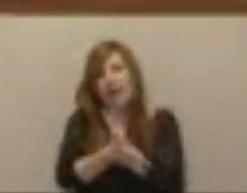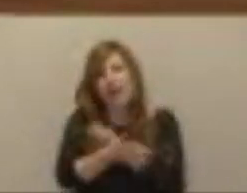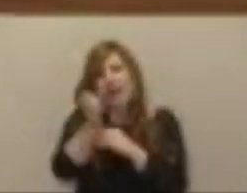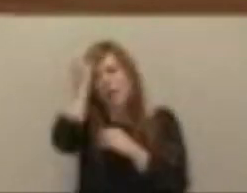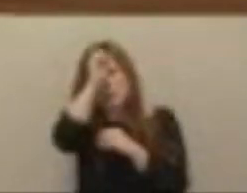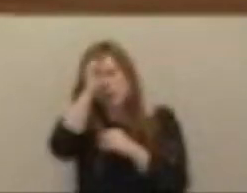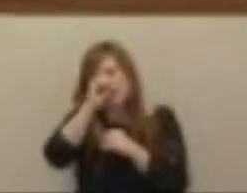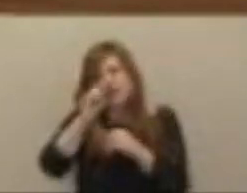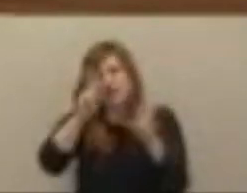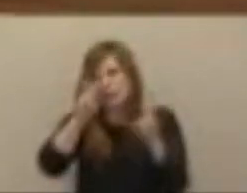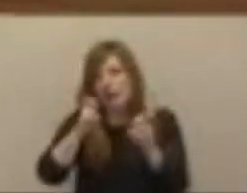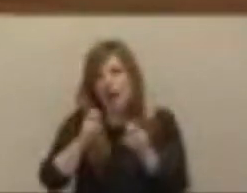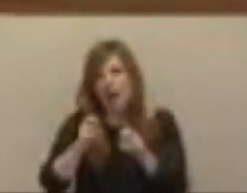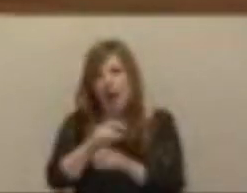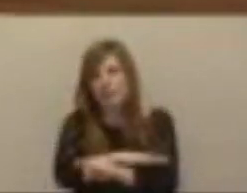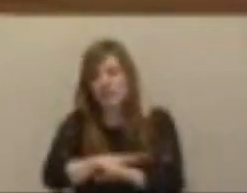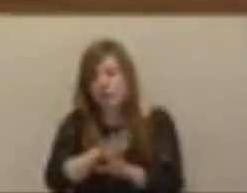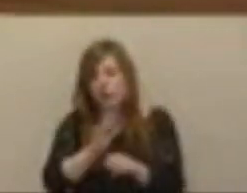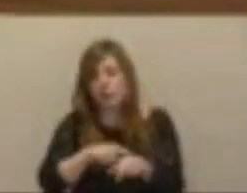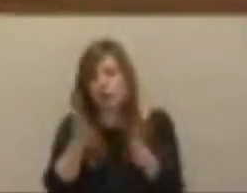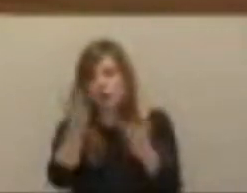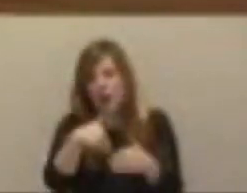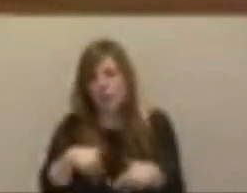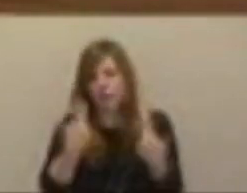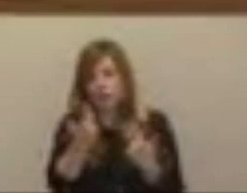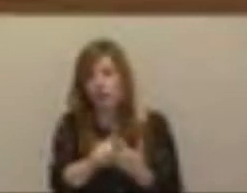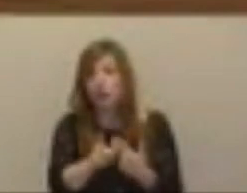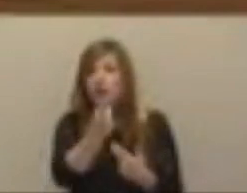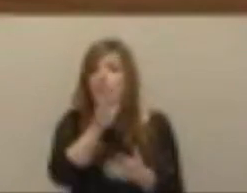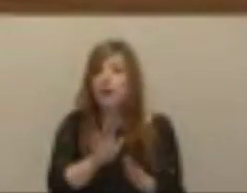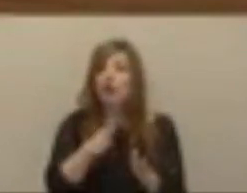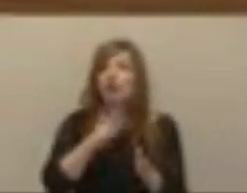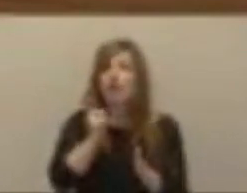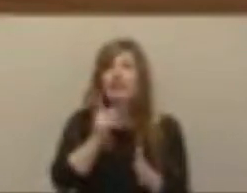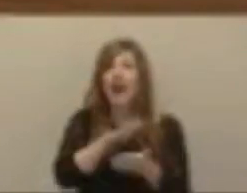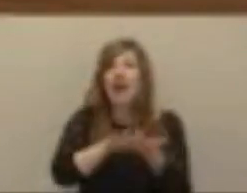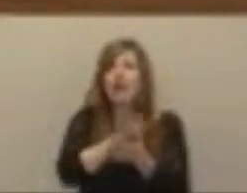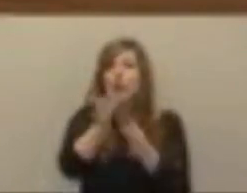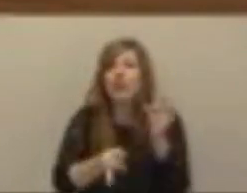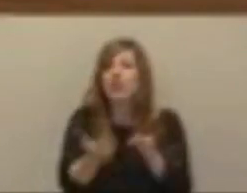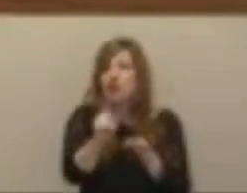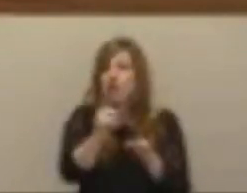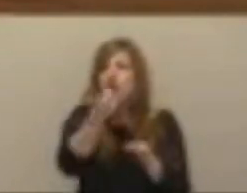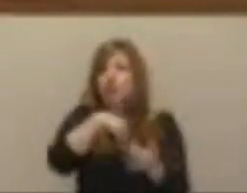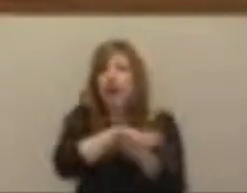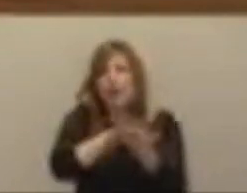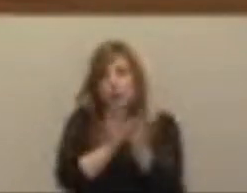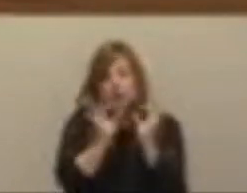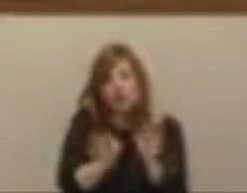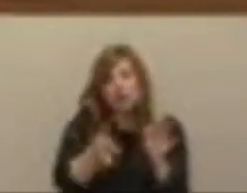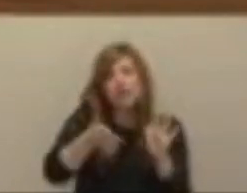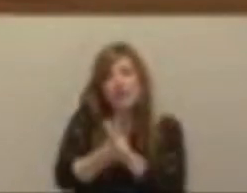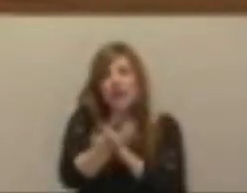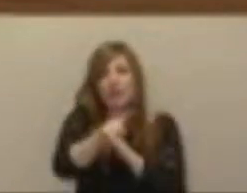pero no hay tiempo, y no me van a dejar. Pero podríamos hablar no solamente de la judicialización, sino de que mientras estamos hablando de esto, tenemos